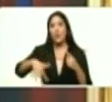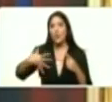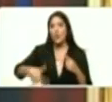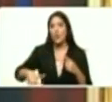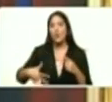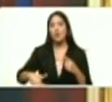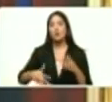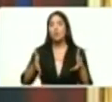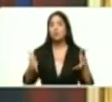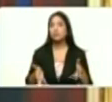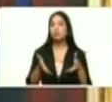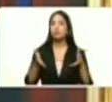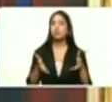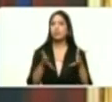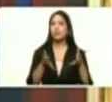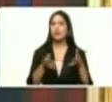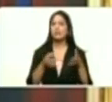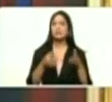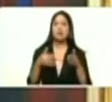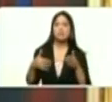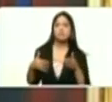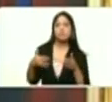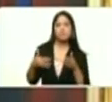inducida de hace tiempo,